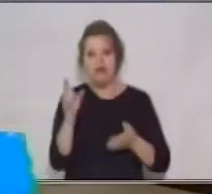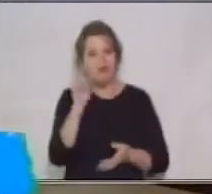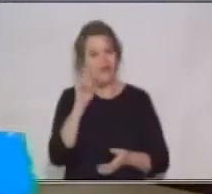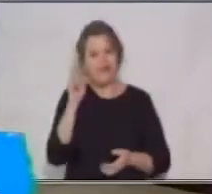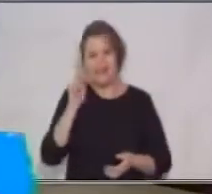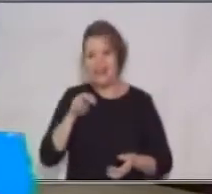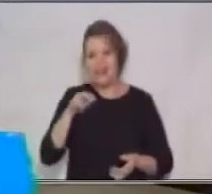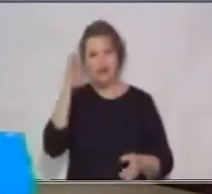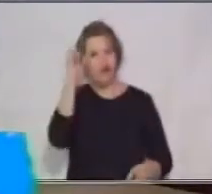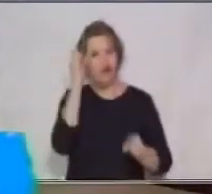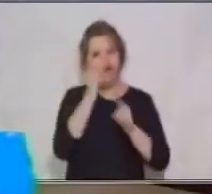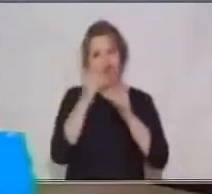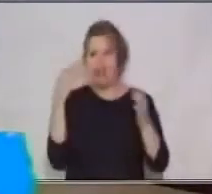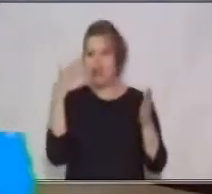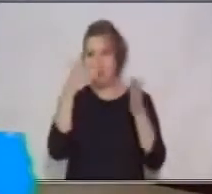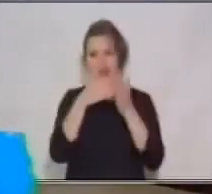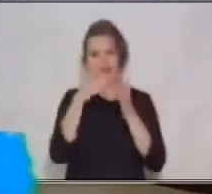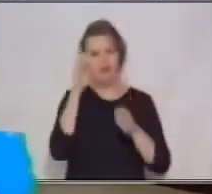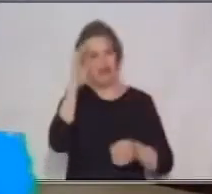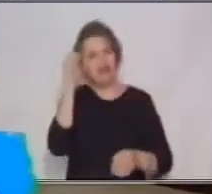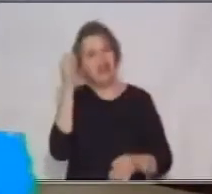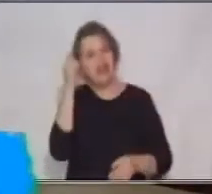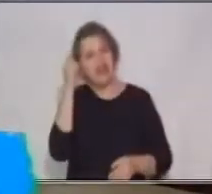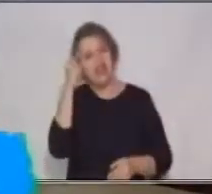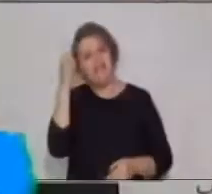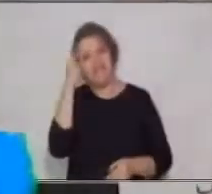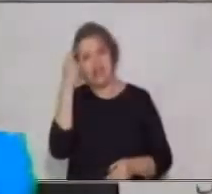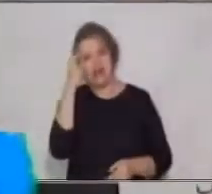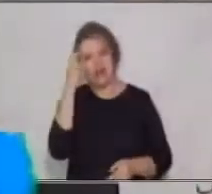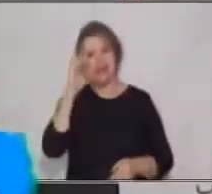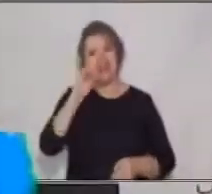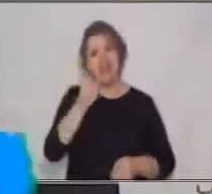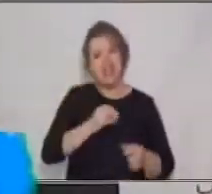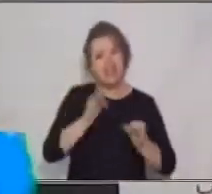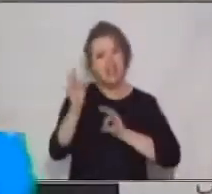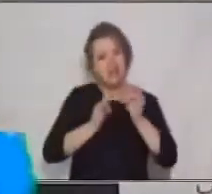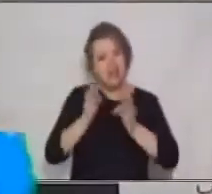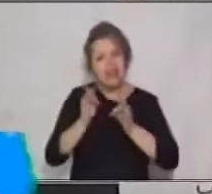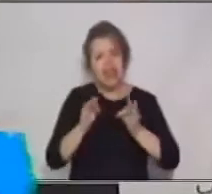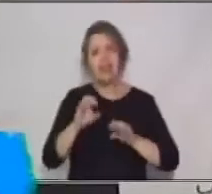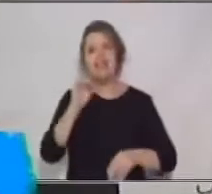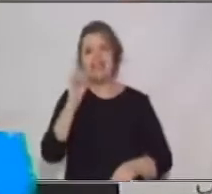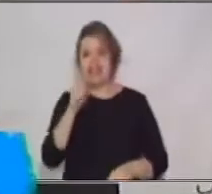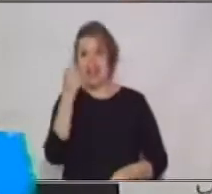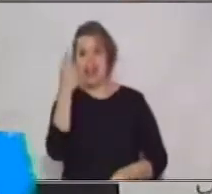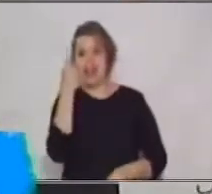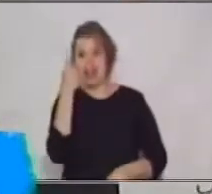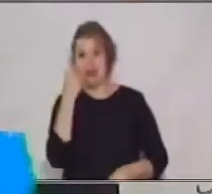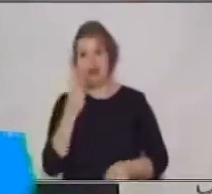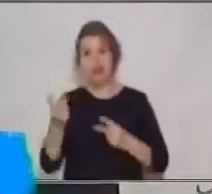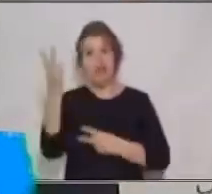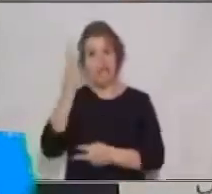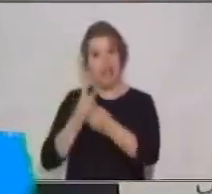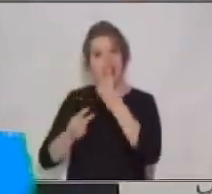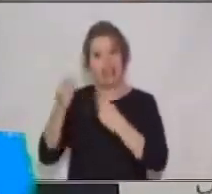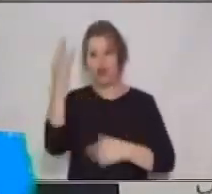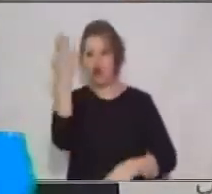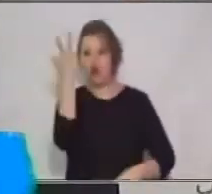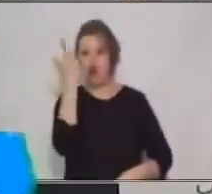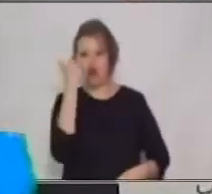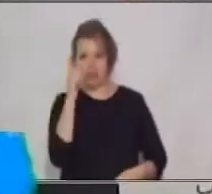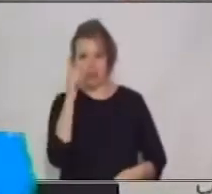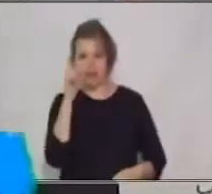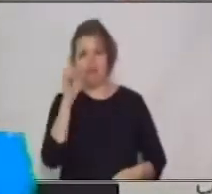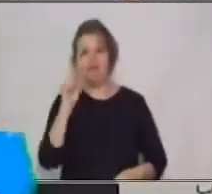objeto directo porque ya sabemos qué es lo que se está explicando. En este caso viene todos los días. En este caso todos los días